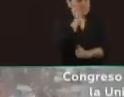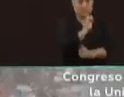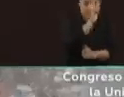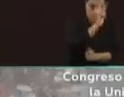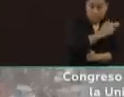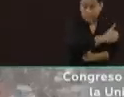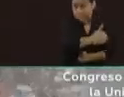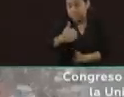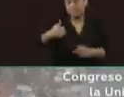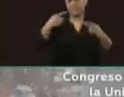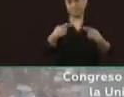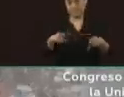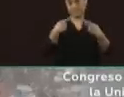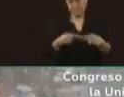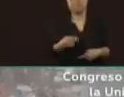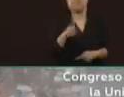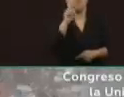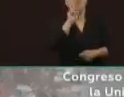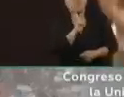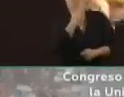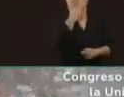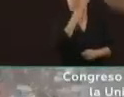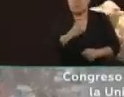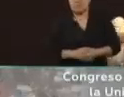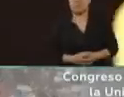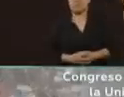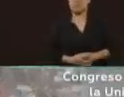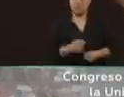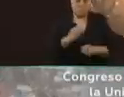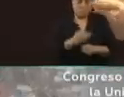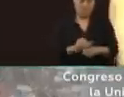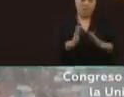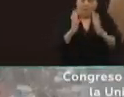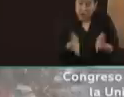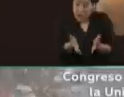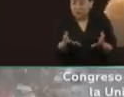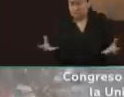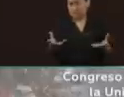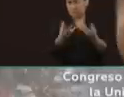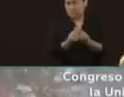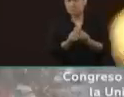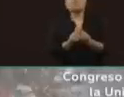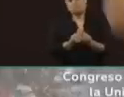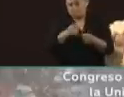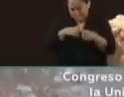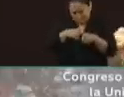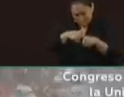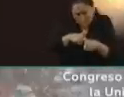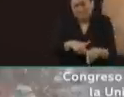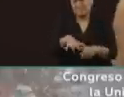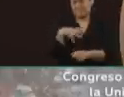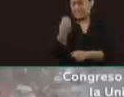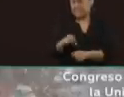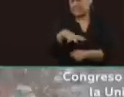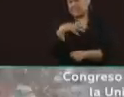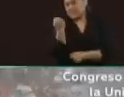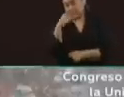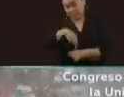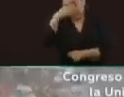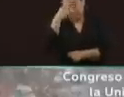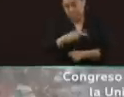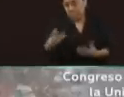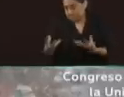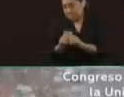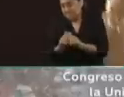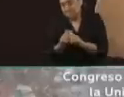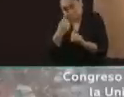cada mexicano y de cada mexicano. Hemos sido y somos la resistencia de México, la última trinchera